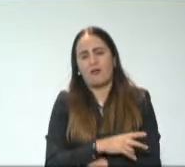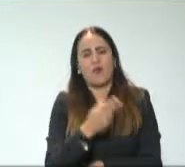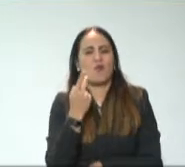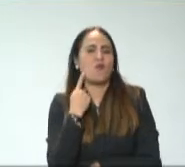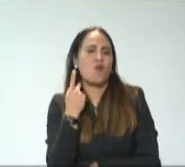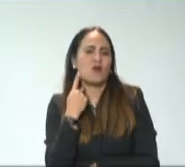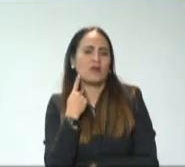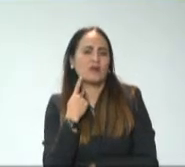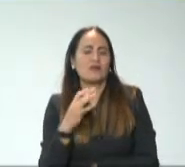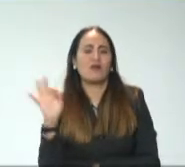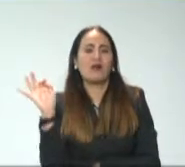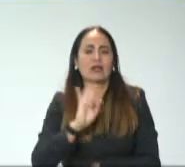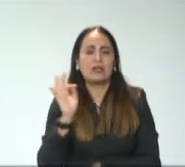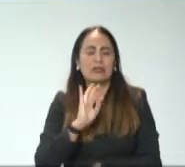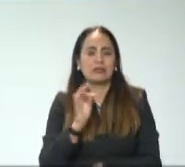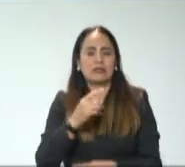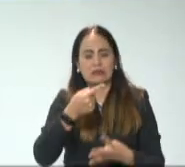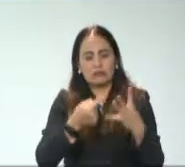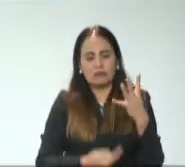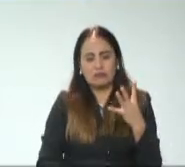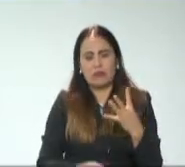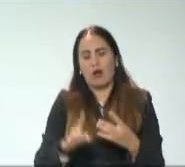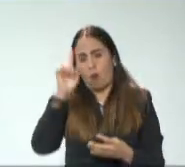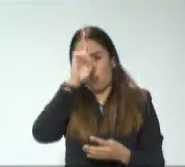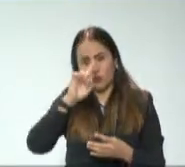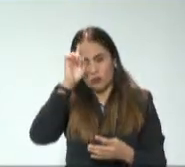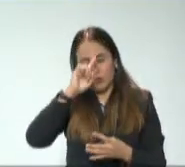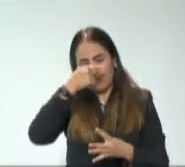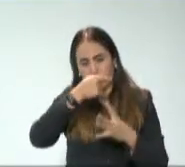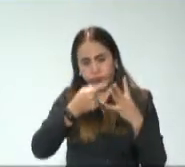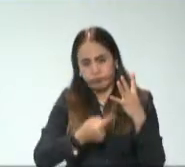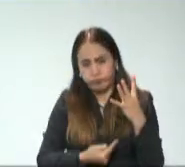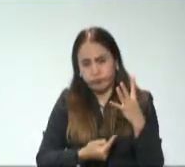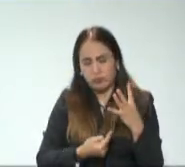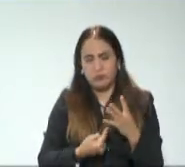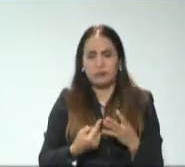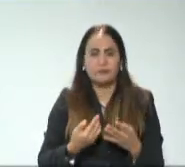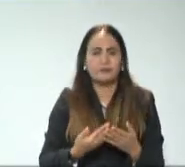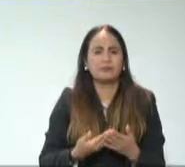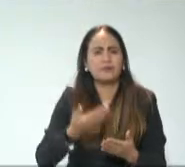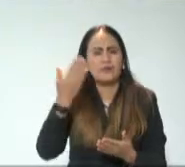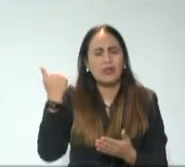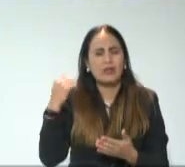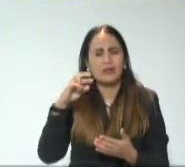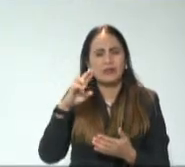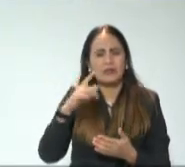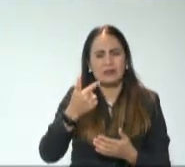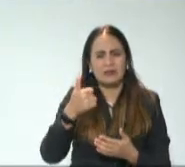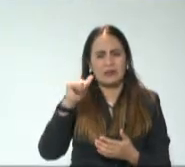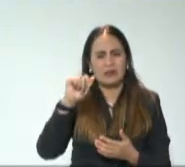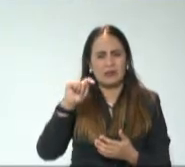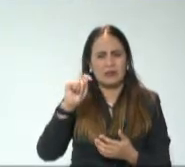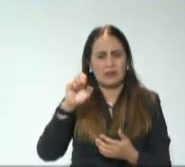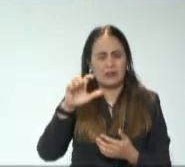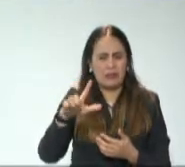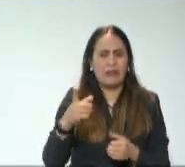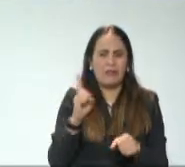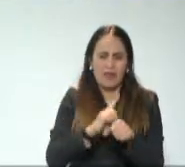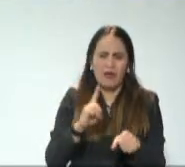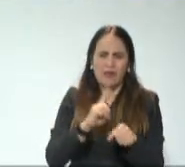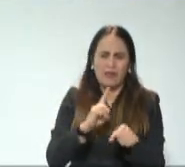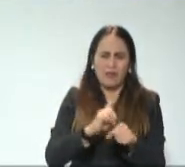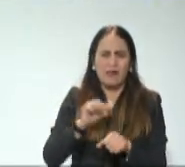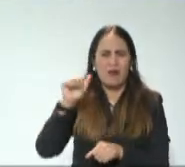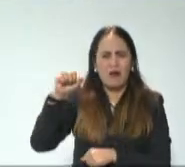una orientación y una dirección y una instrucción que según nos decía este el Dr López gatel diariamente el presidente